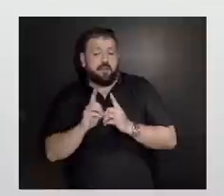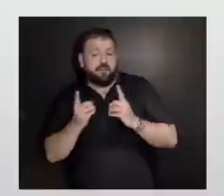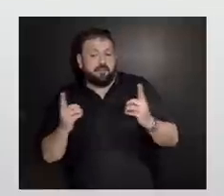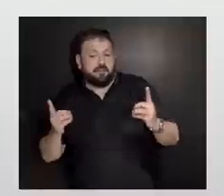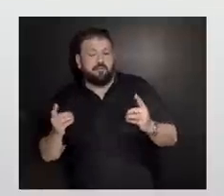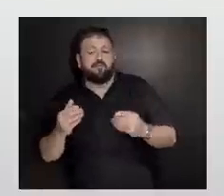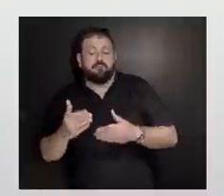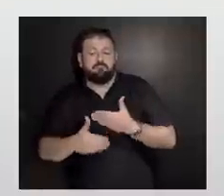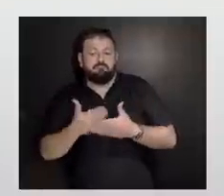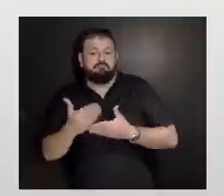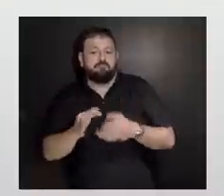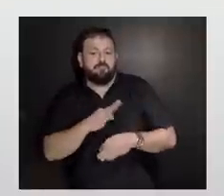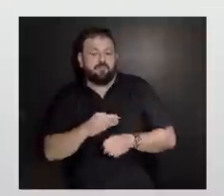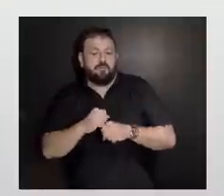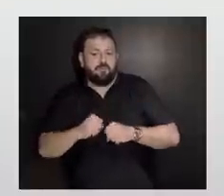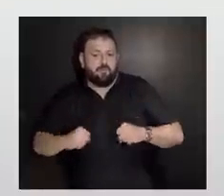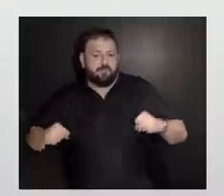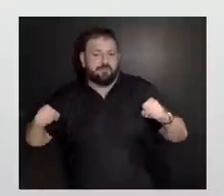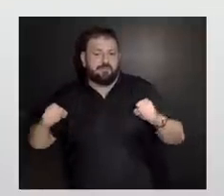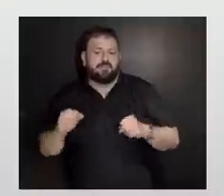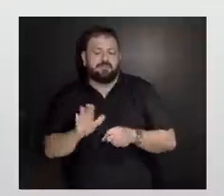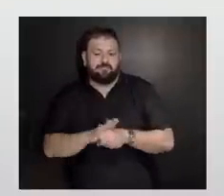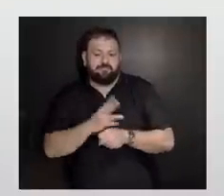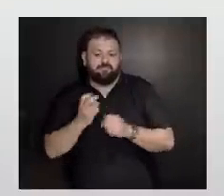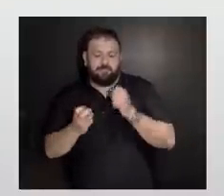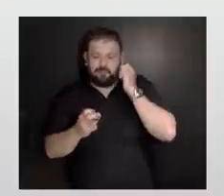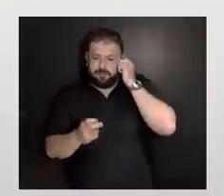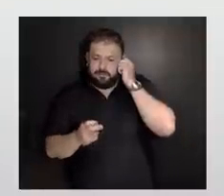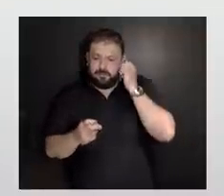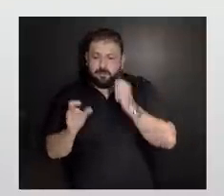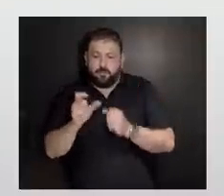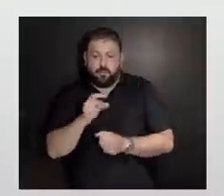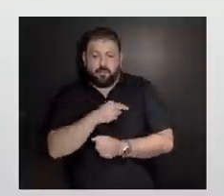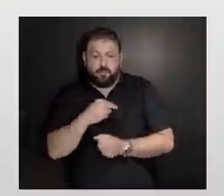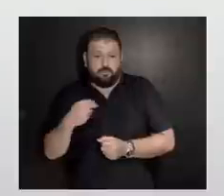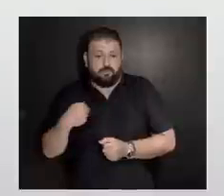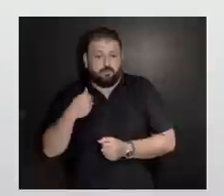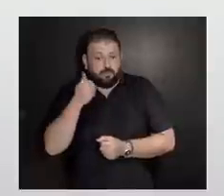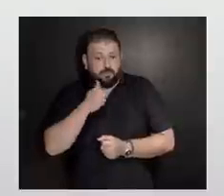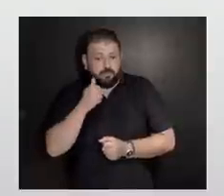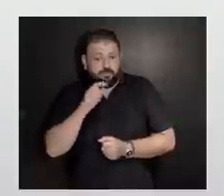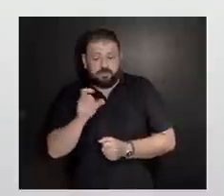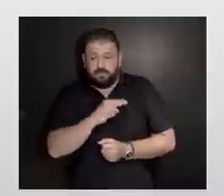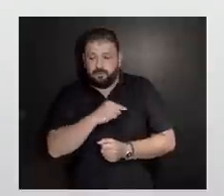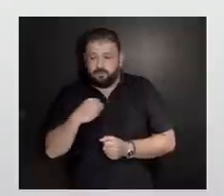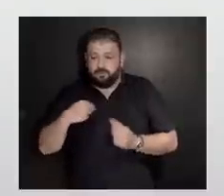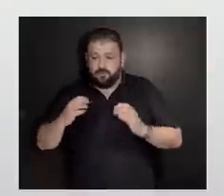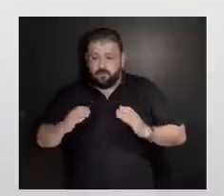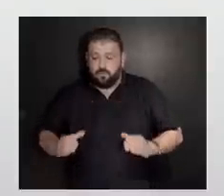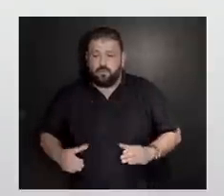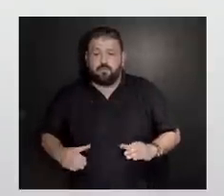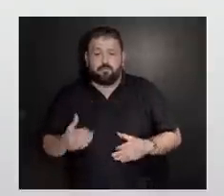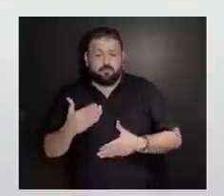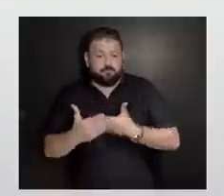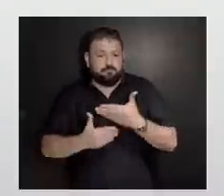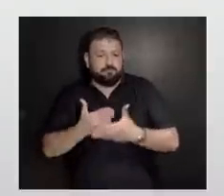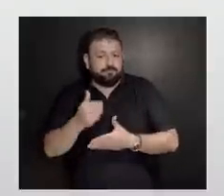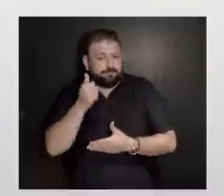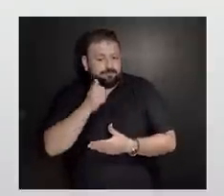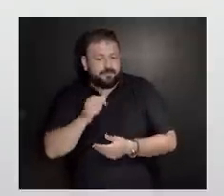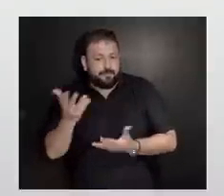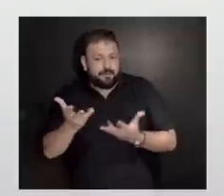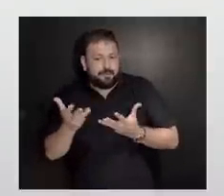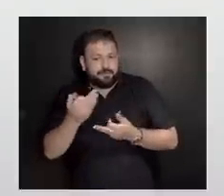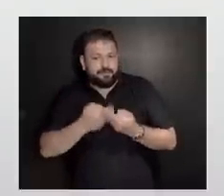pues por estos genes que les mencionaba anteriormente. Cuando nosotros privamos al cuerpo de alimentos, de nutrientes, lo que va a hacer es activar